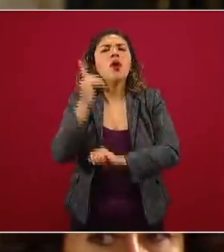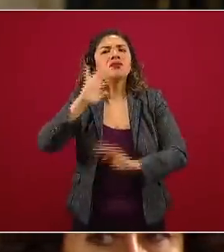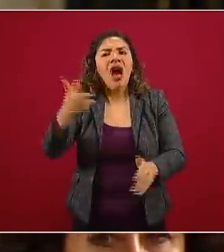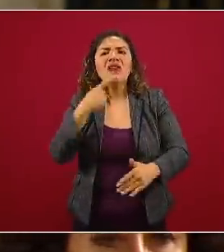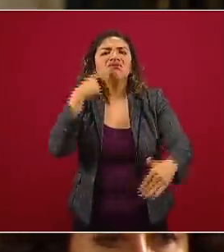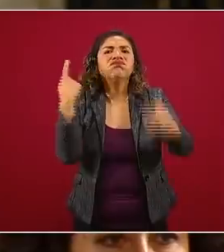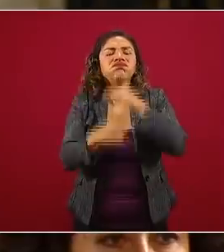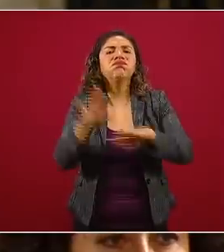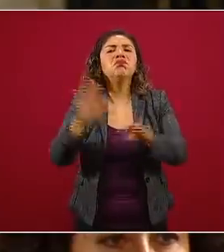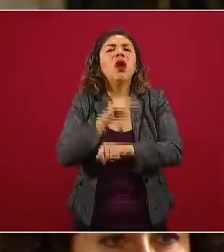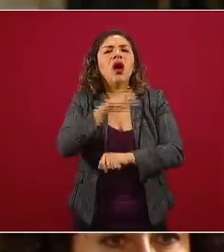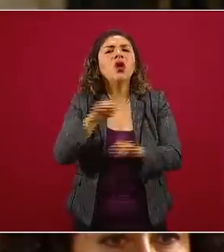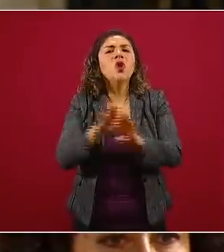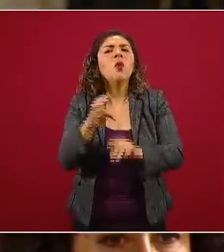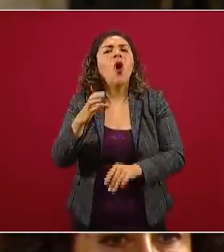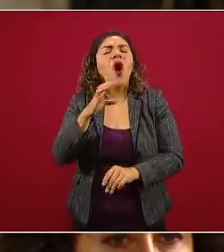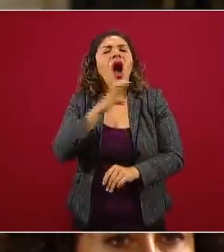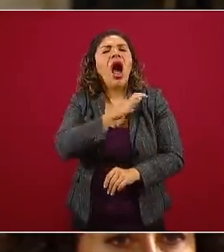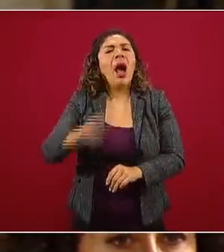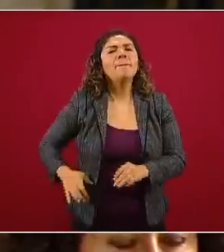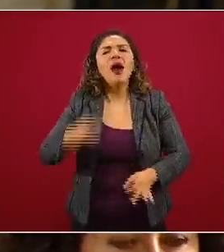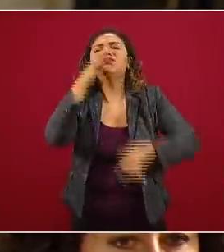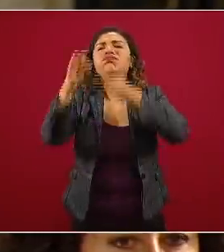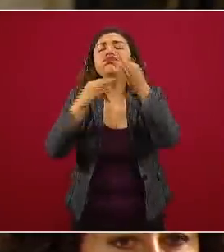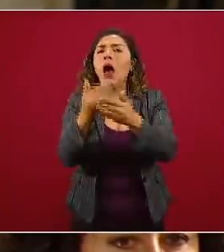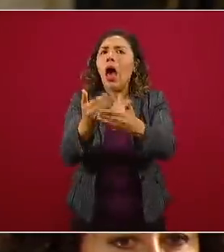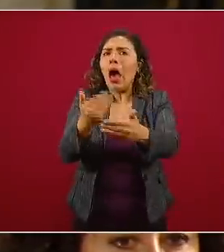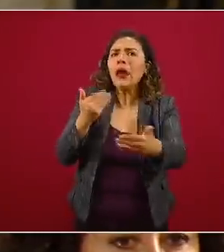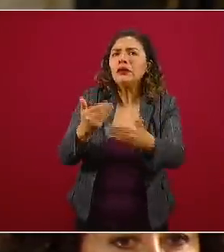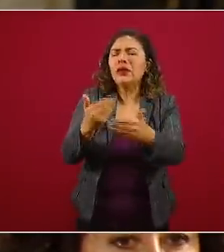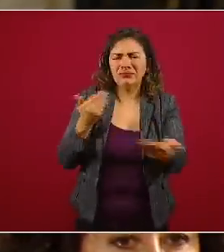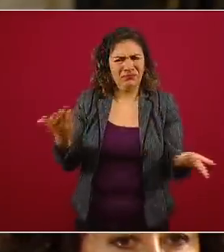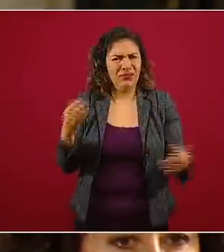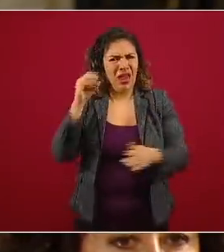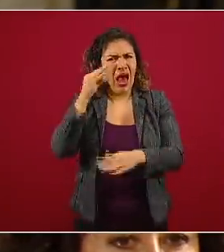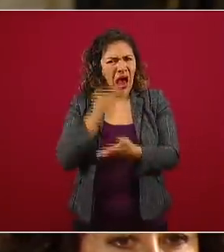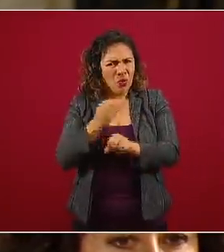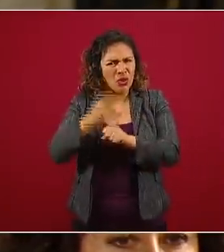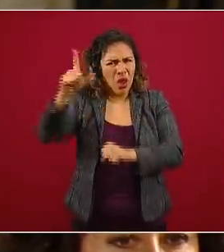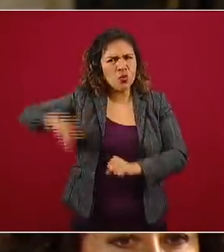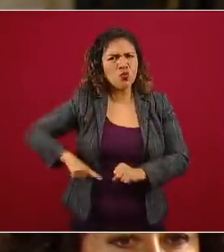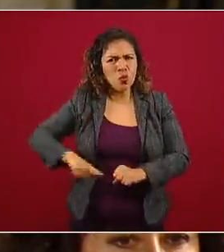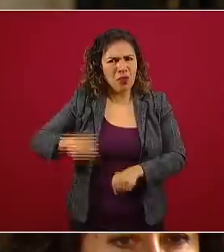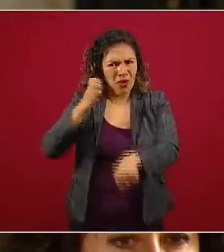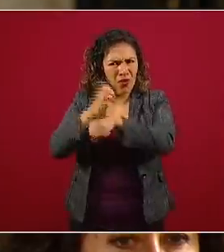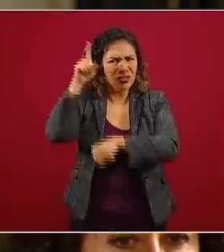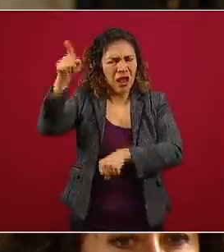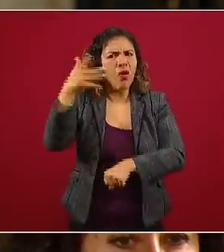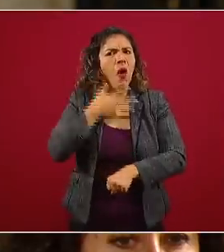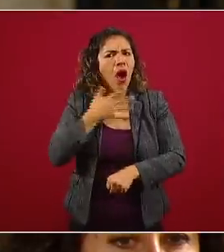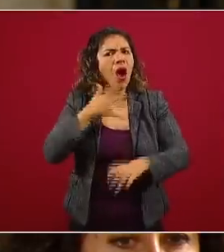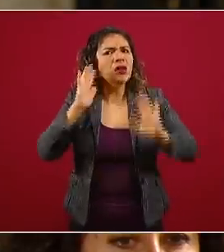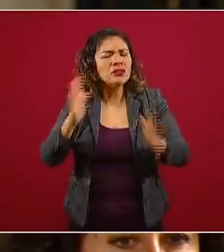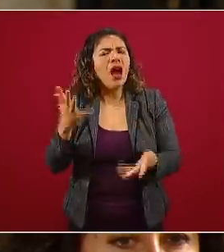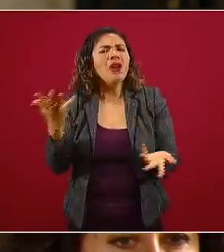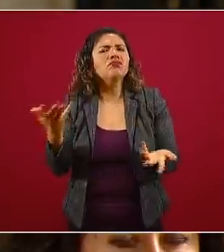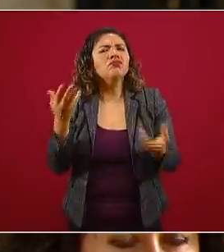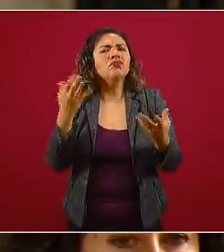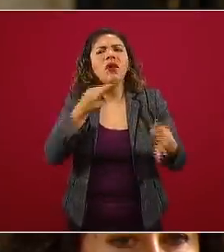por actos anticipados de campaña siendo que actualmente en el gobierno estatal de querétaro se ha dado mucha